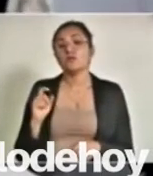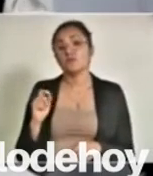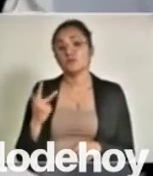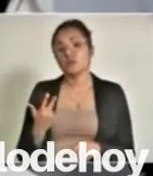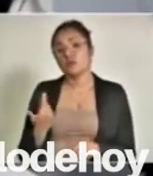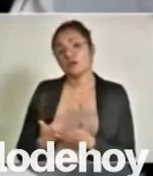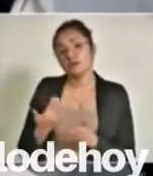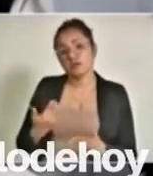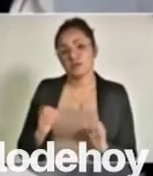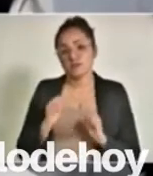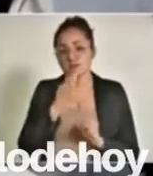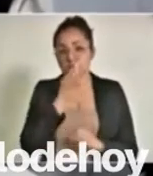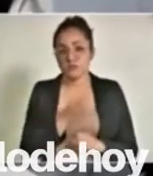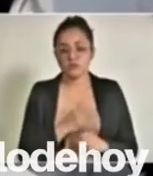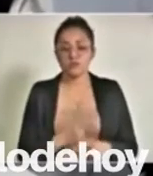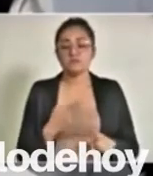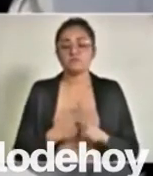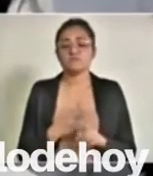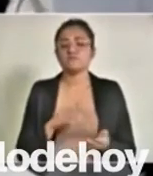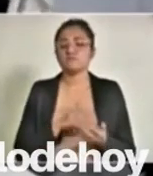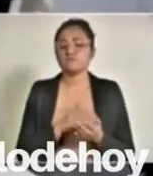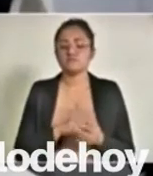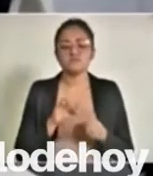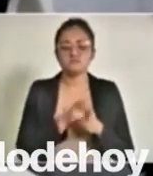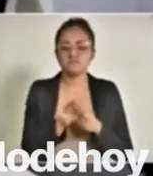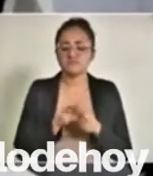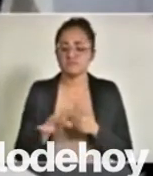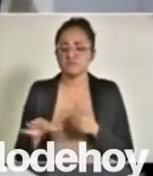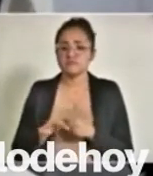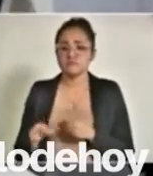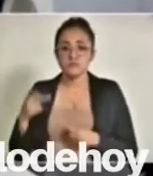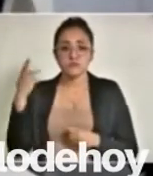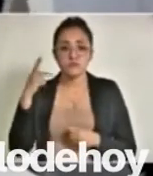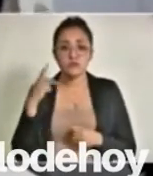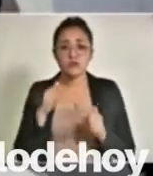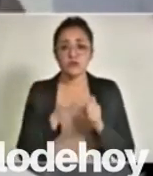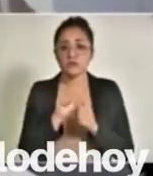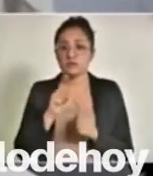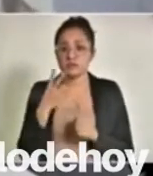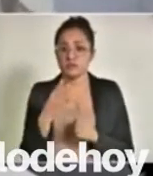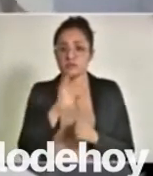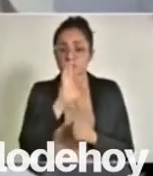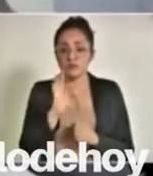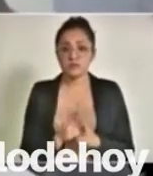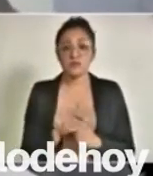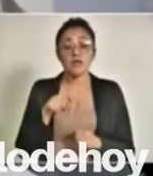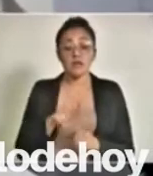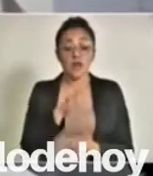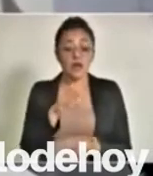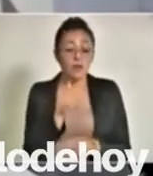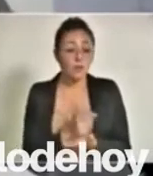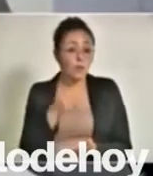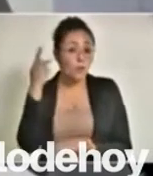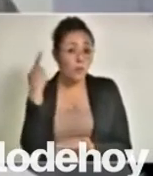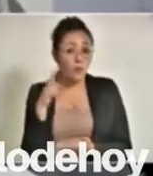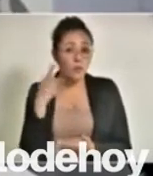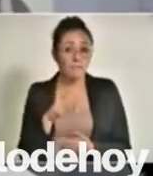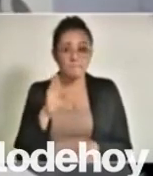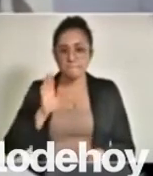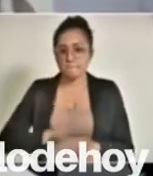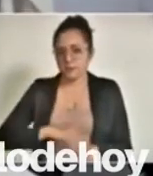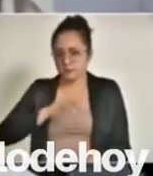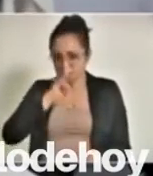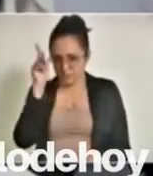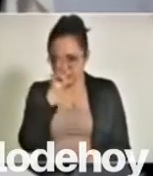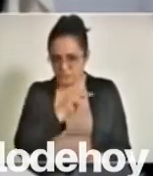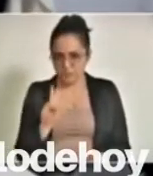los sitios de mayor incidencia continúa la zona conurbada con el 73% y siendo la ciudad de Puebla la de mayor